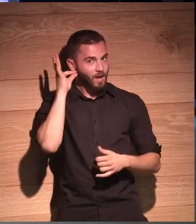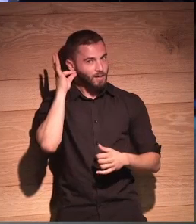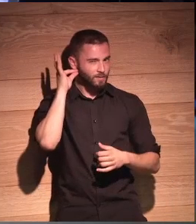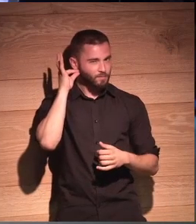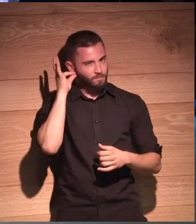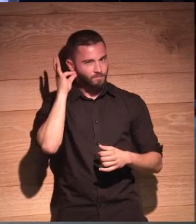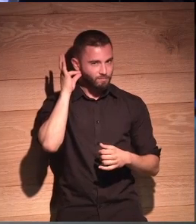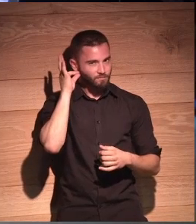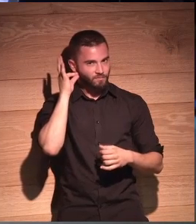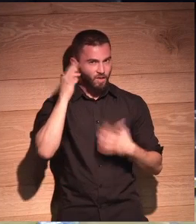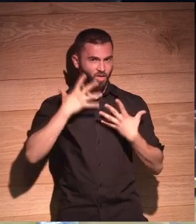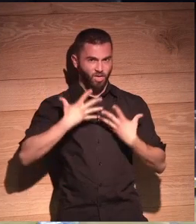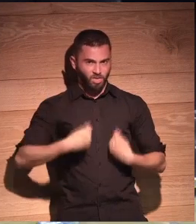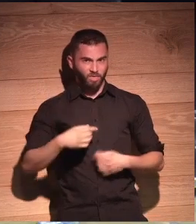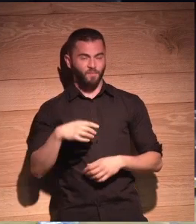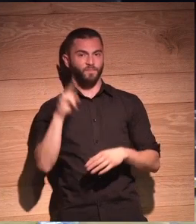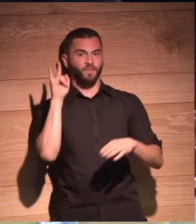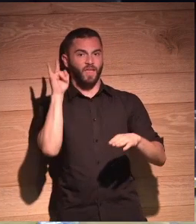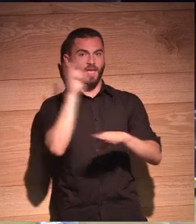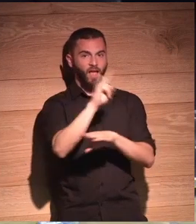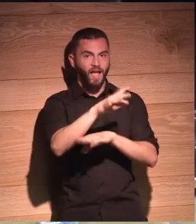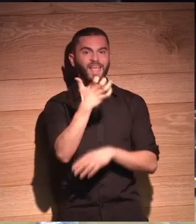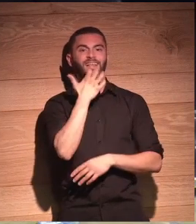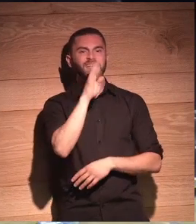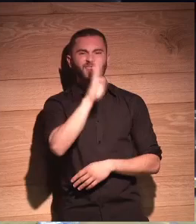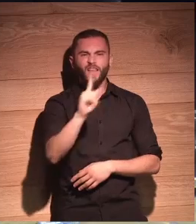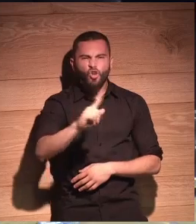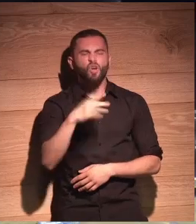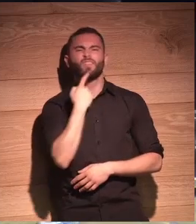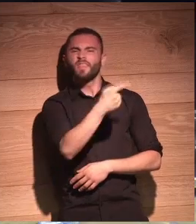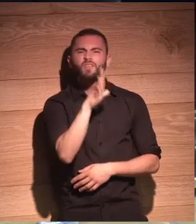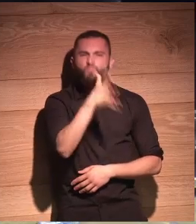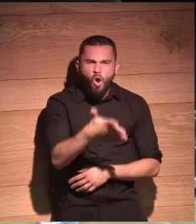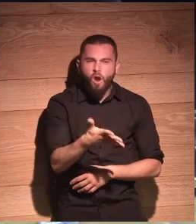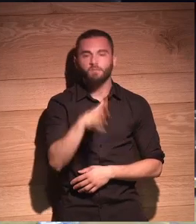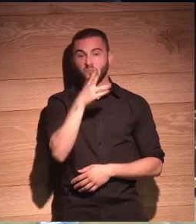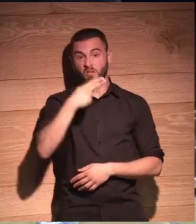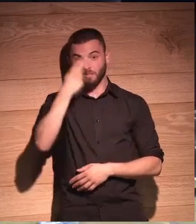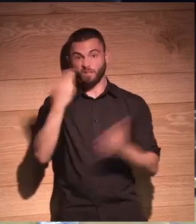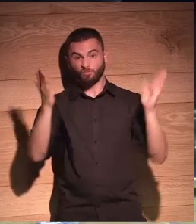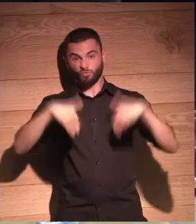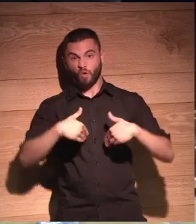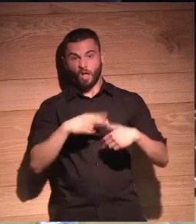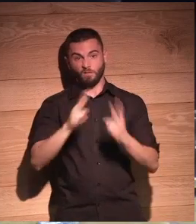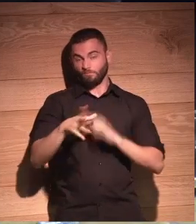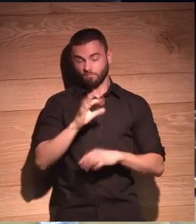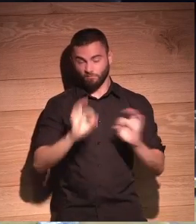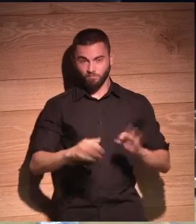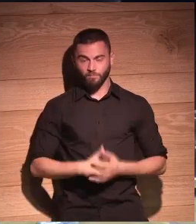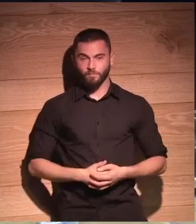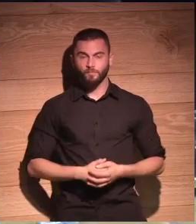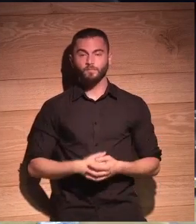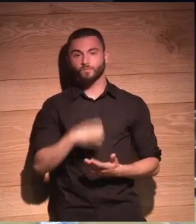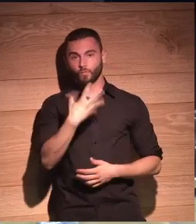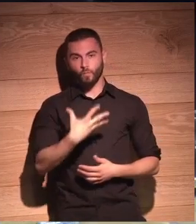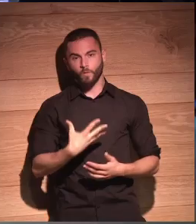pequeño Cristo porque dice, ¿por qué les engañáis si no están en directo? Y ellos se creen que están en directo y les dicen que es porque no interesaba ya, que a la audiencia no le interesaba. Bueno, a ver,